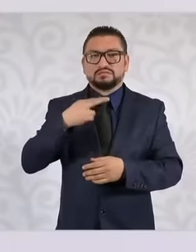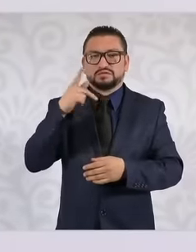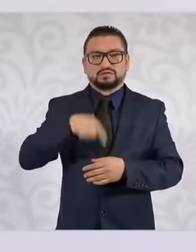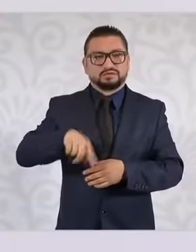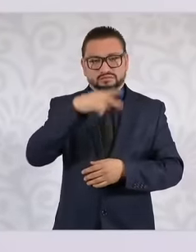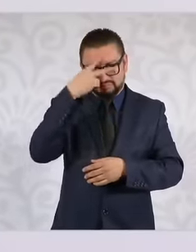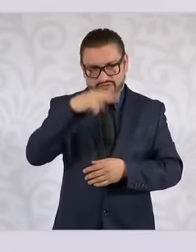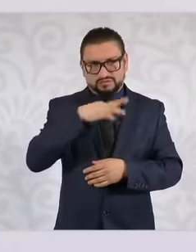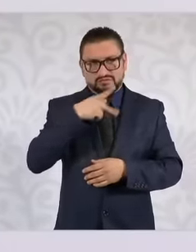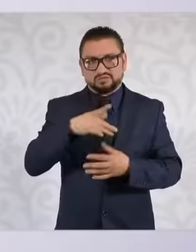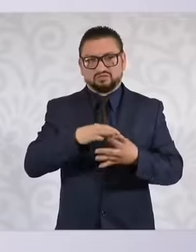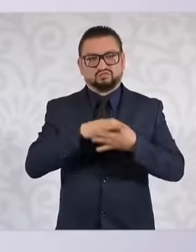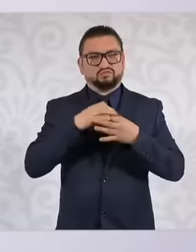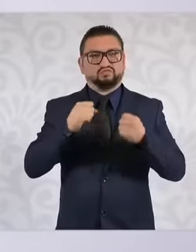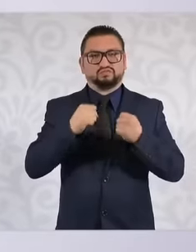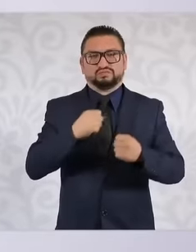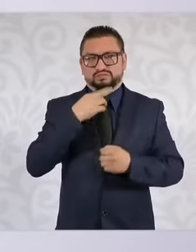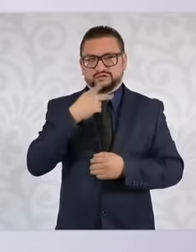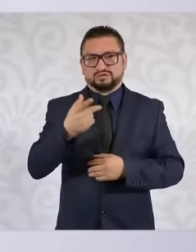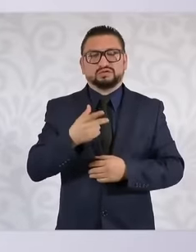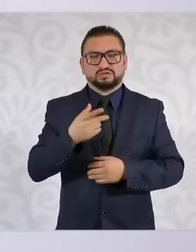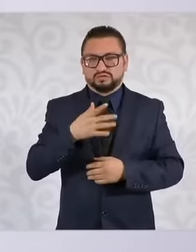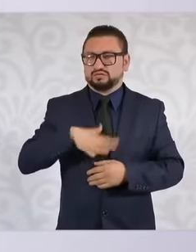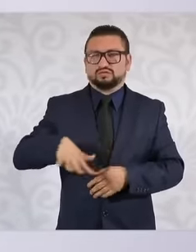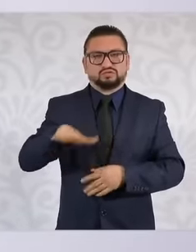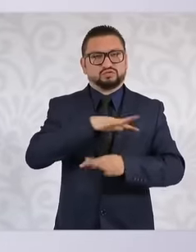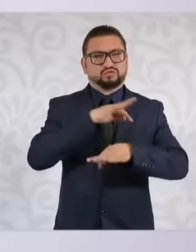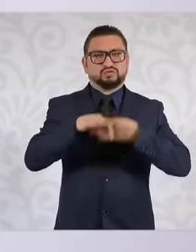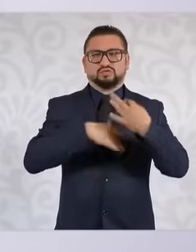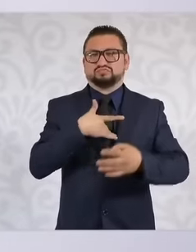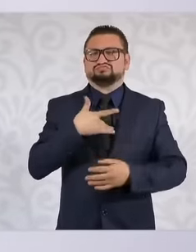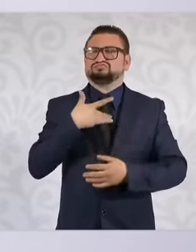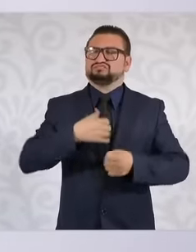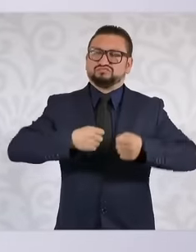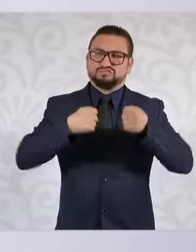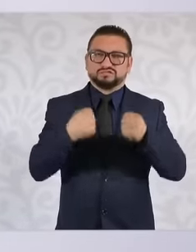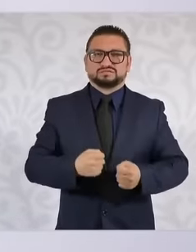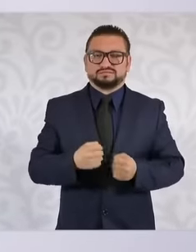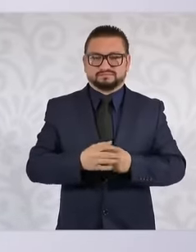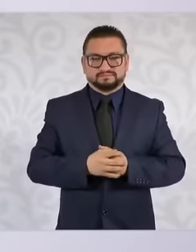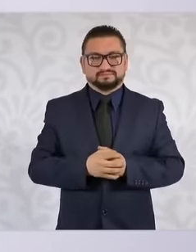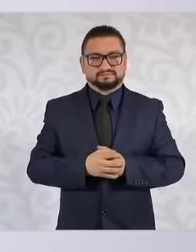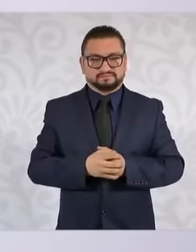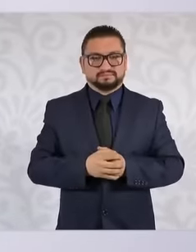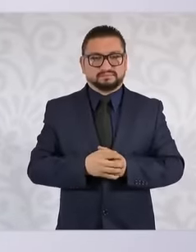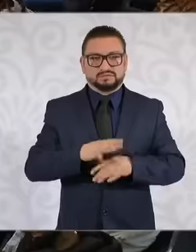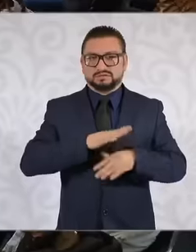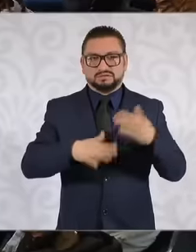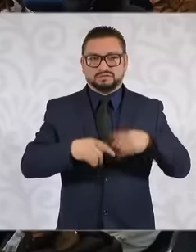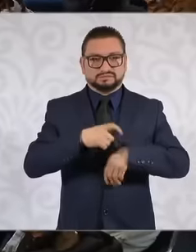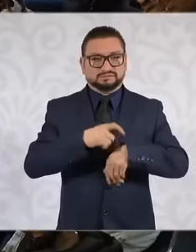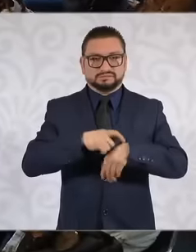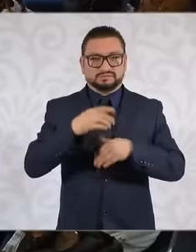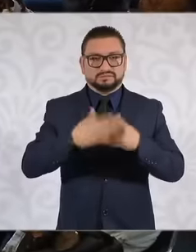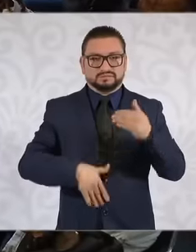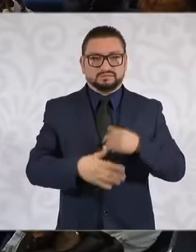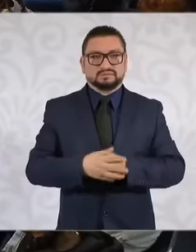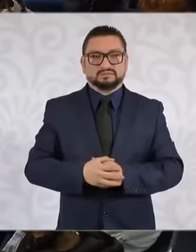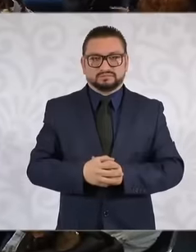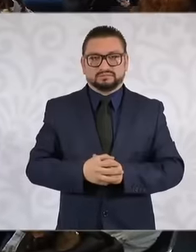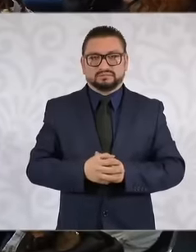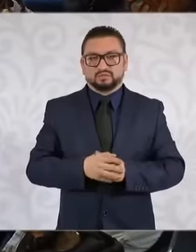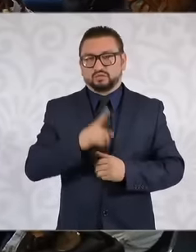México. Eso yo creo que todos debemos estar convencidos y convencidas. Ya se acabó el tiempo. Presidenta, son nada más, una